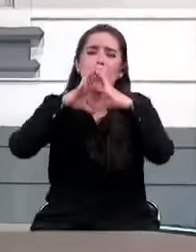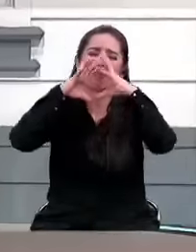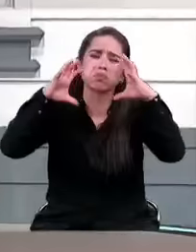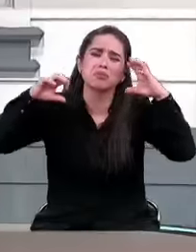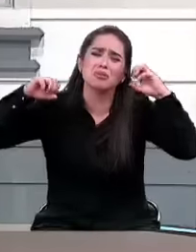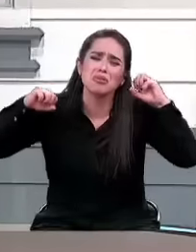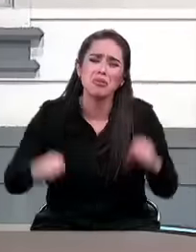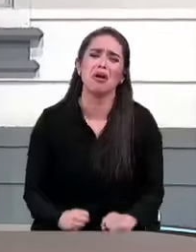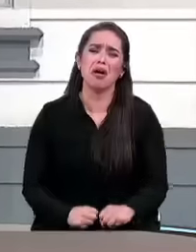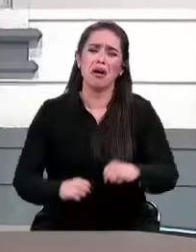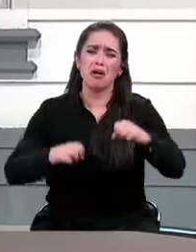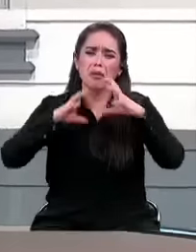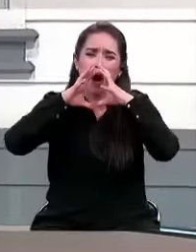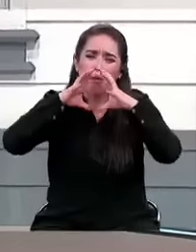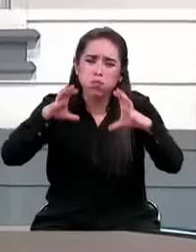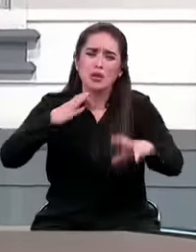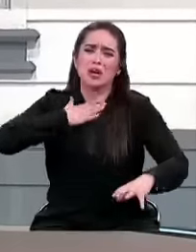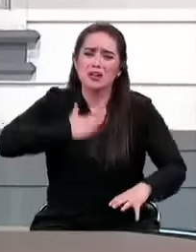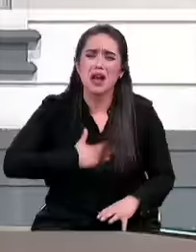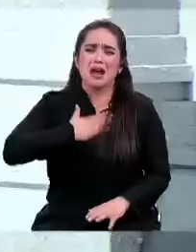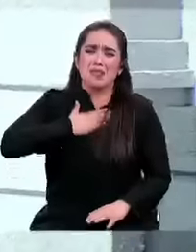Pero es que no.